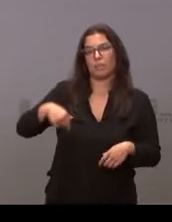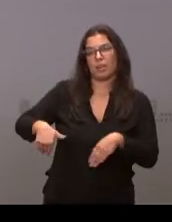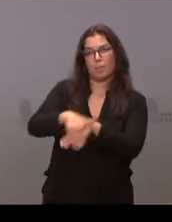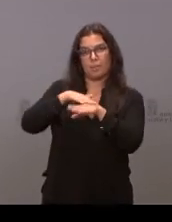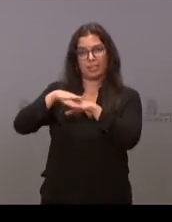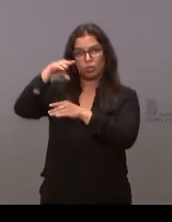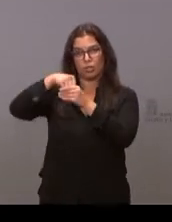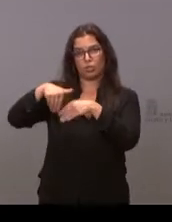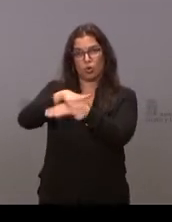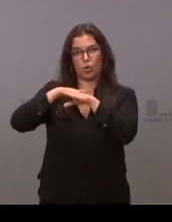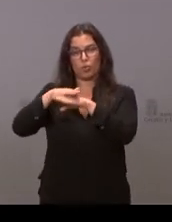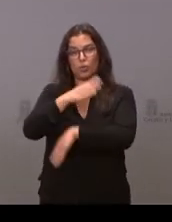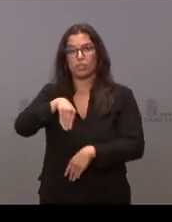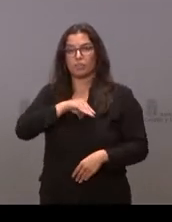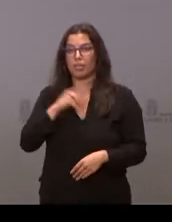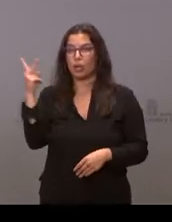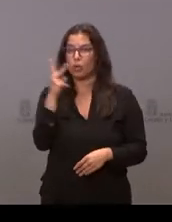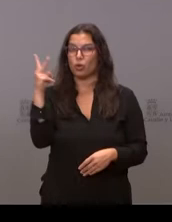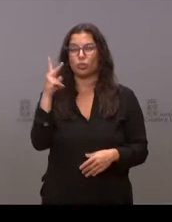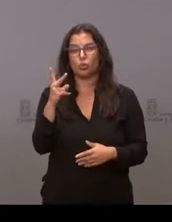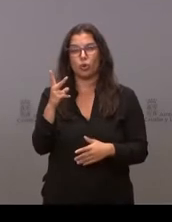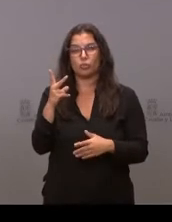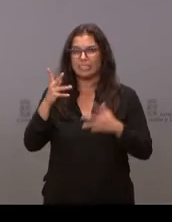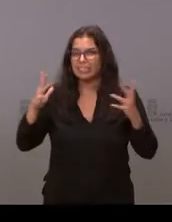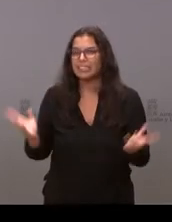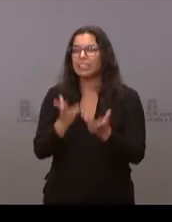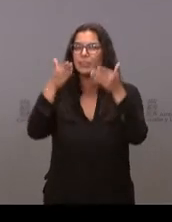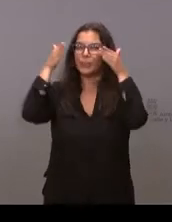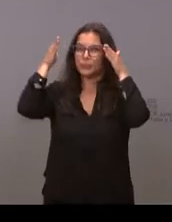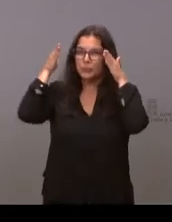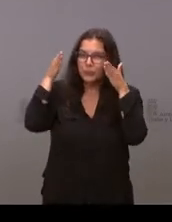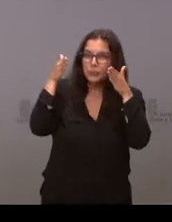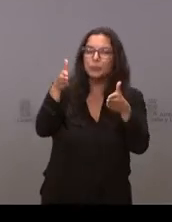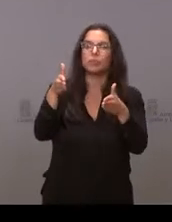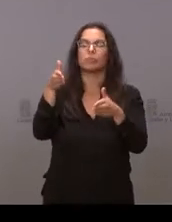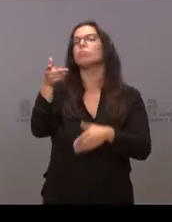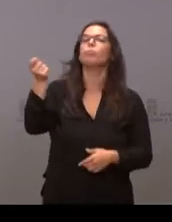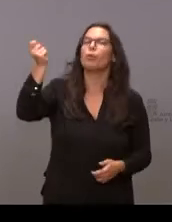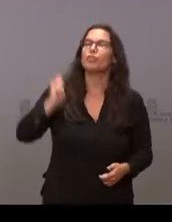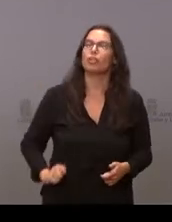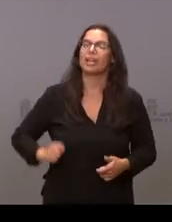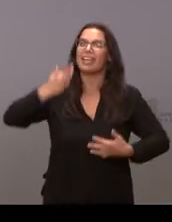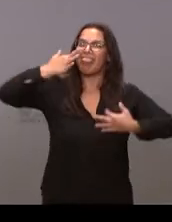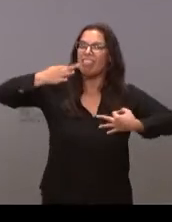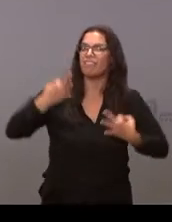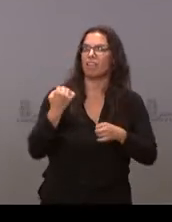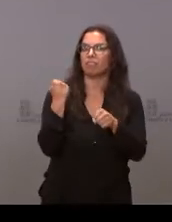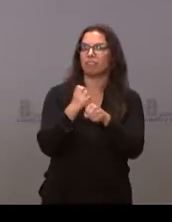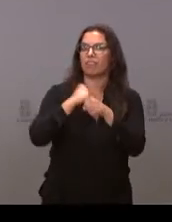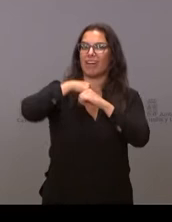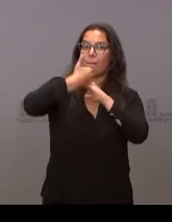Agricultura a centrar sus esfuerzos en los verdaderos profesionales del campo.